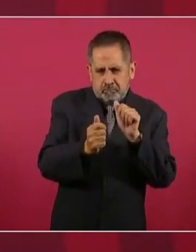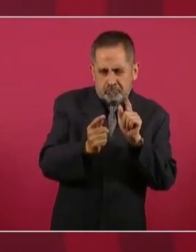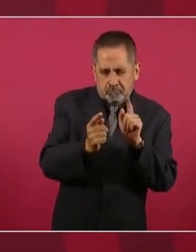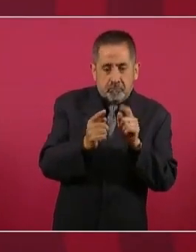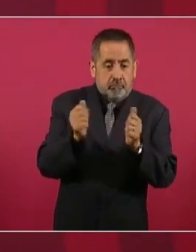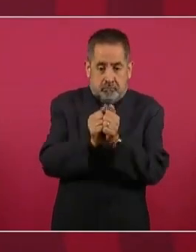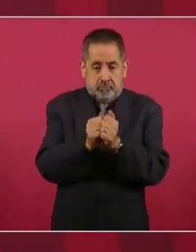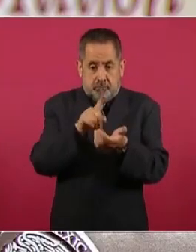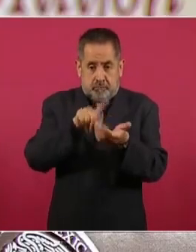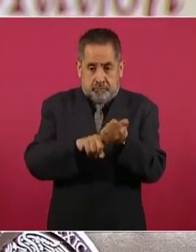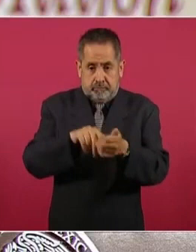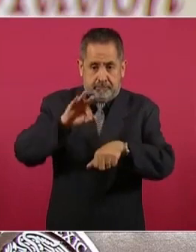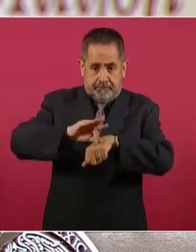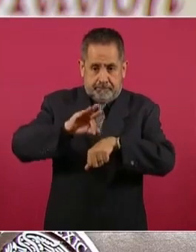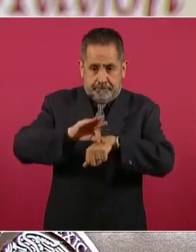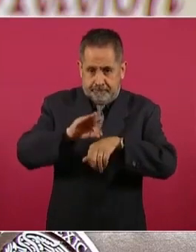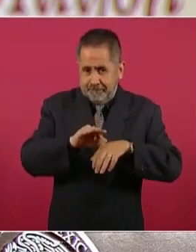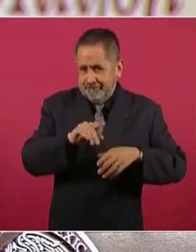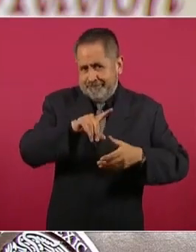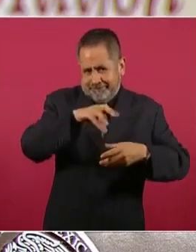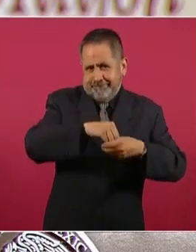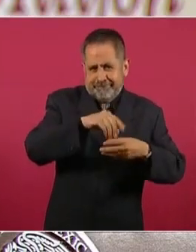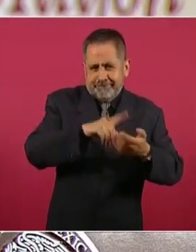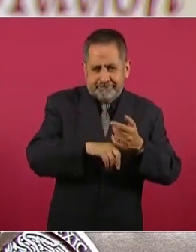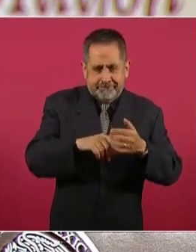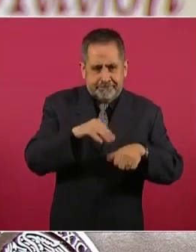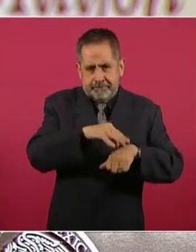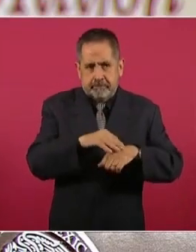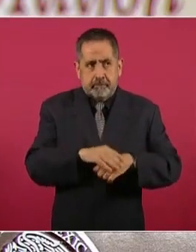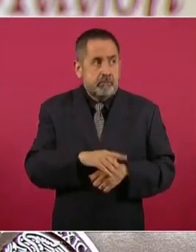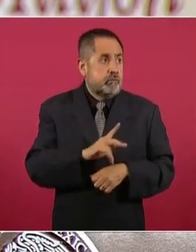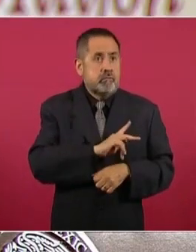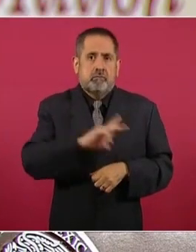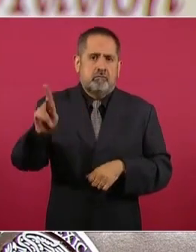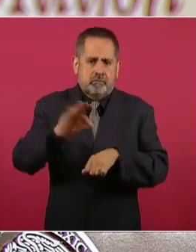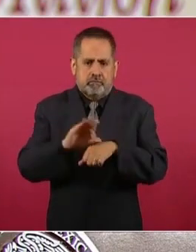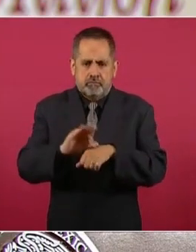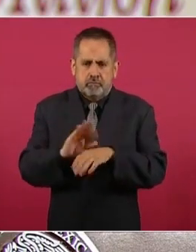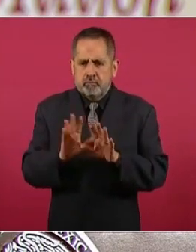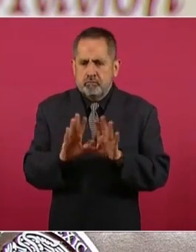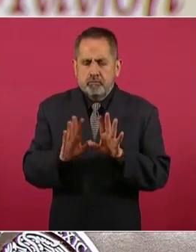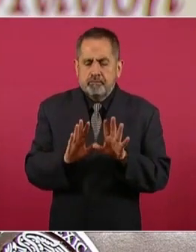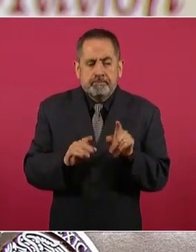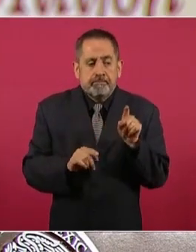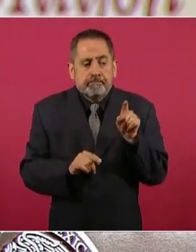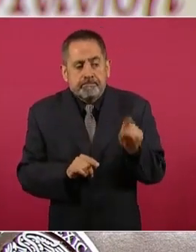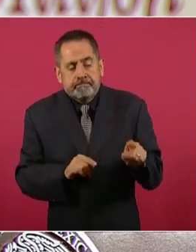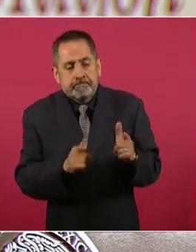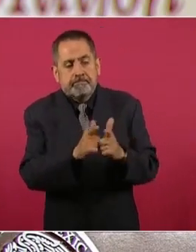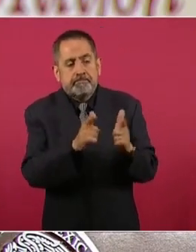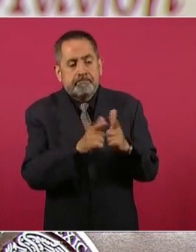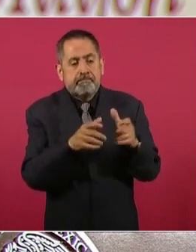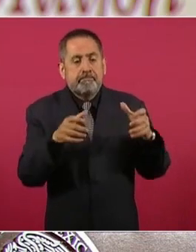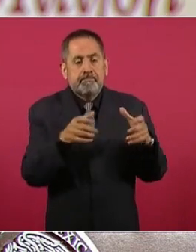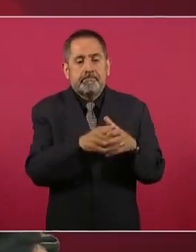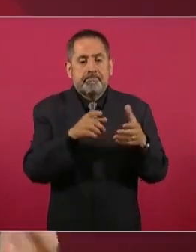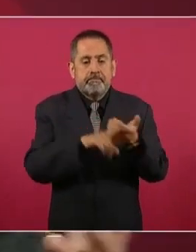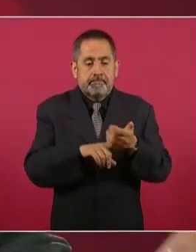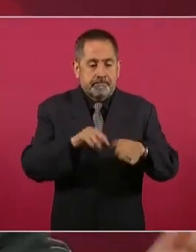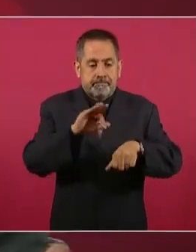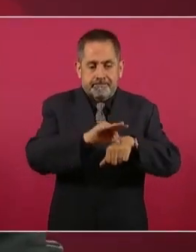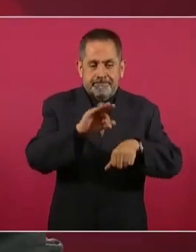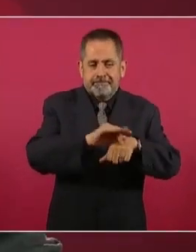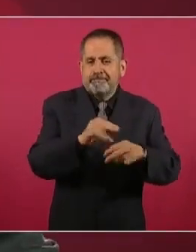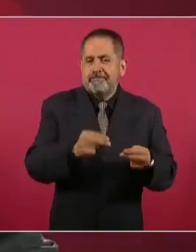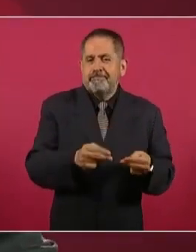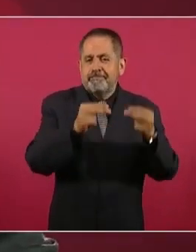pegados a la farmacia, adyacentes a farmacias. No en cualquier farmacia, sino en un conjunto de farmacias de cadena o